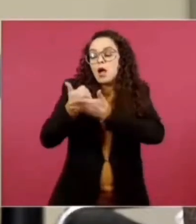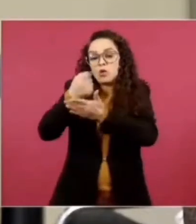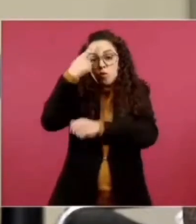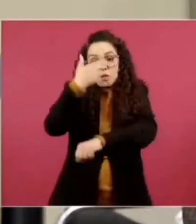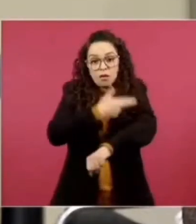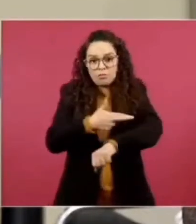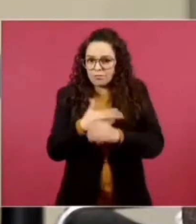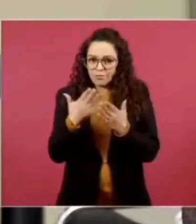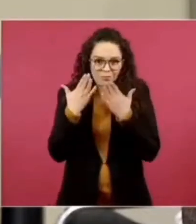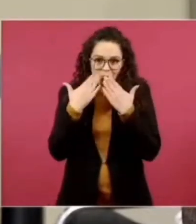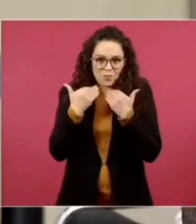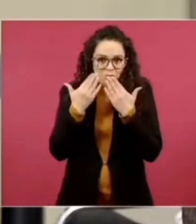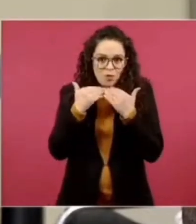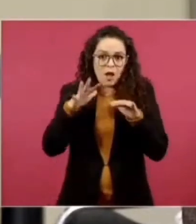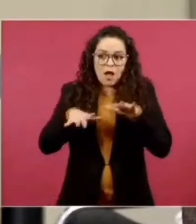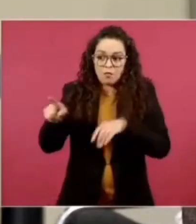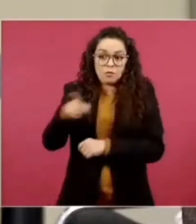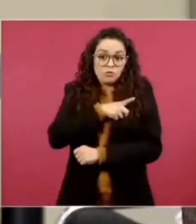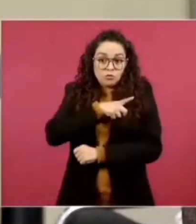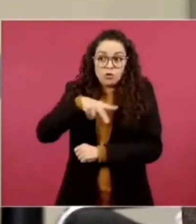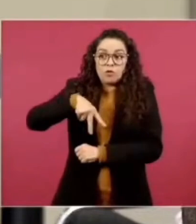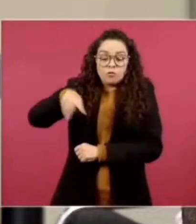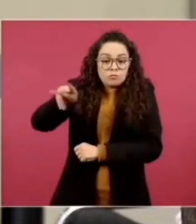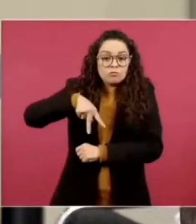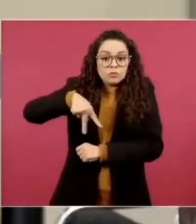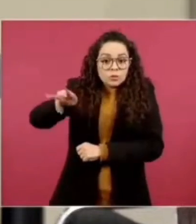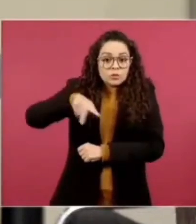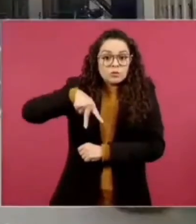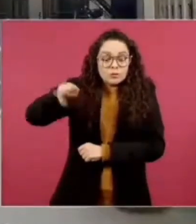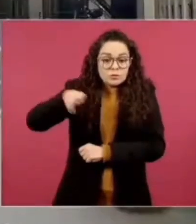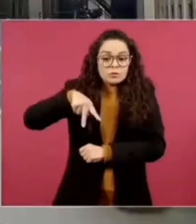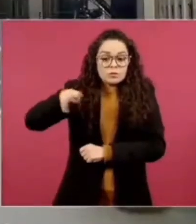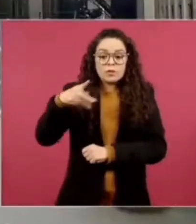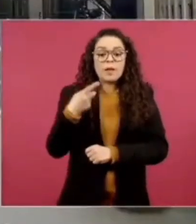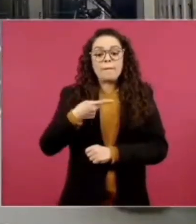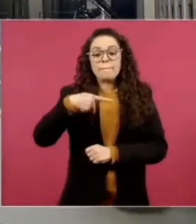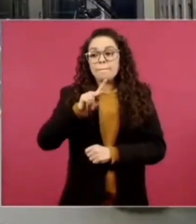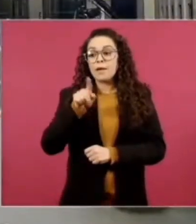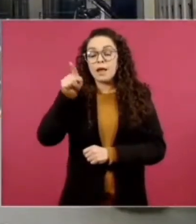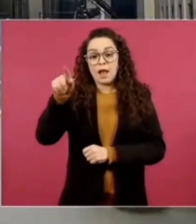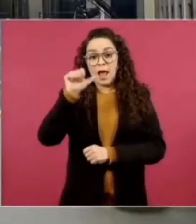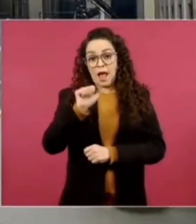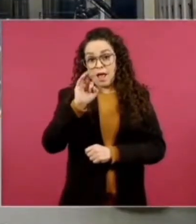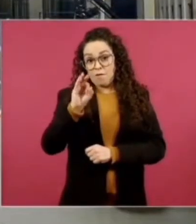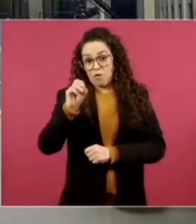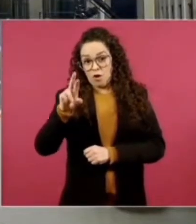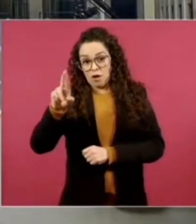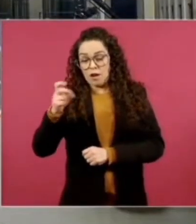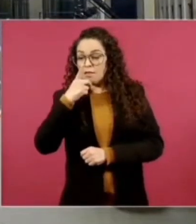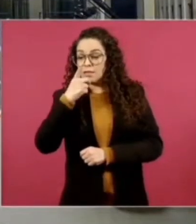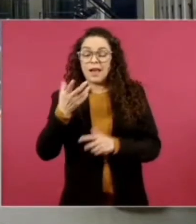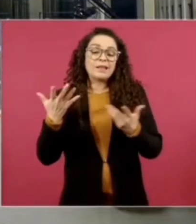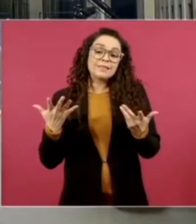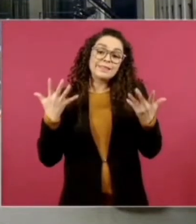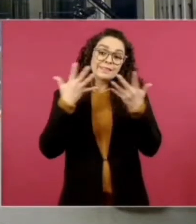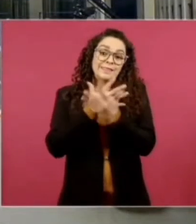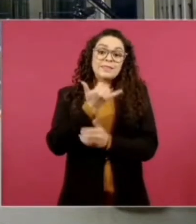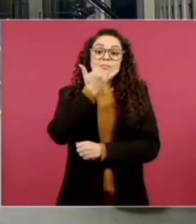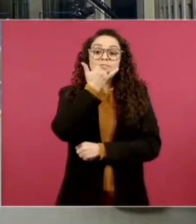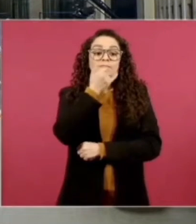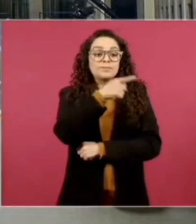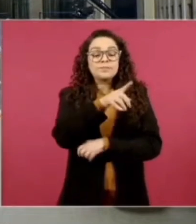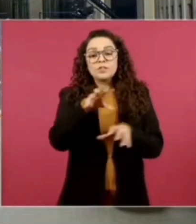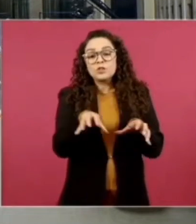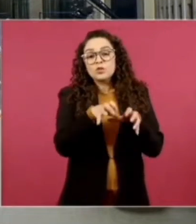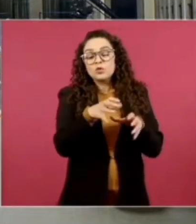la cuestión preocupante era que en las Afores, ¿no?, o sea, con estas dificultades y estas trabas que ponían de que es que no sirve el sistema o es